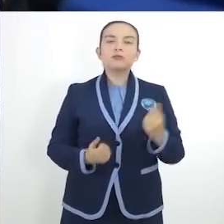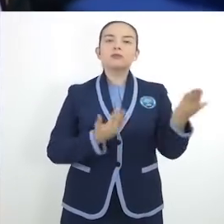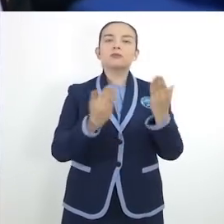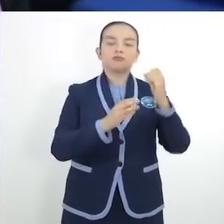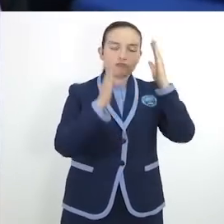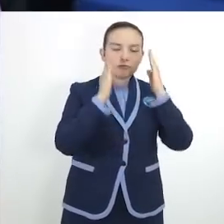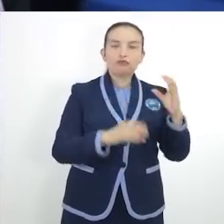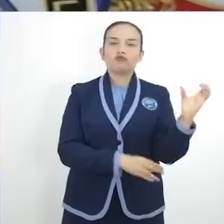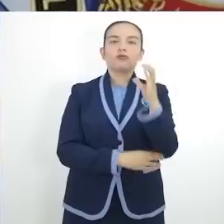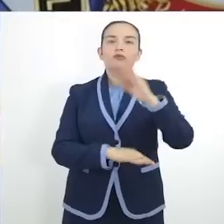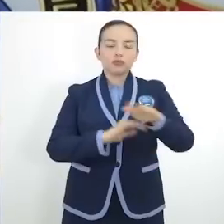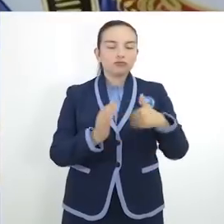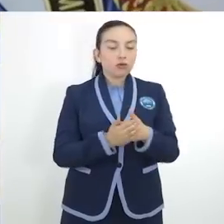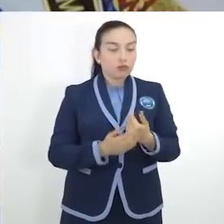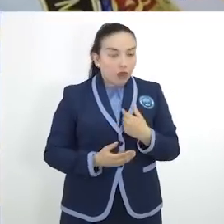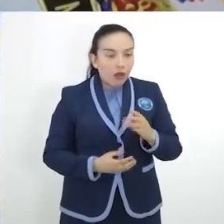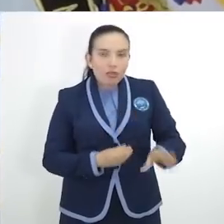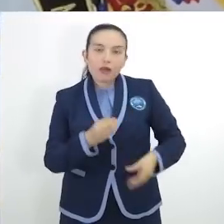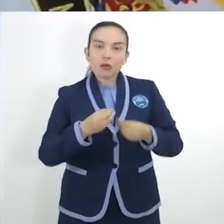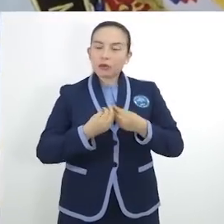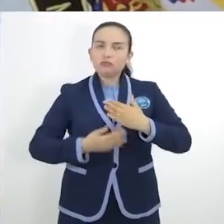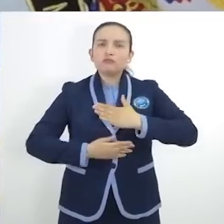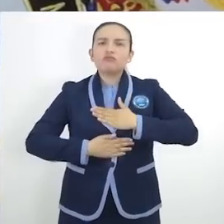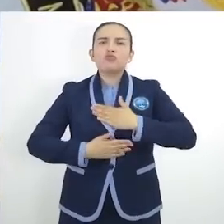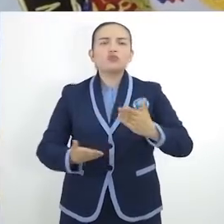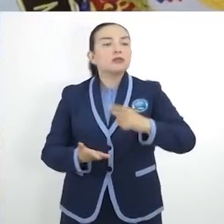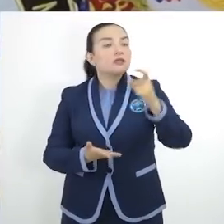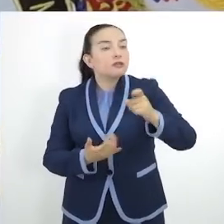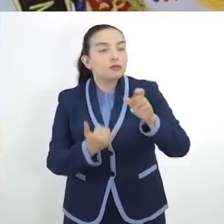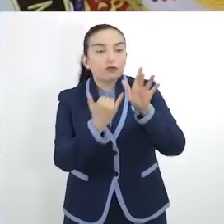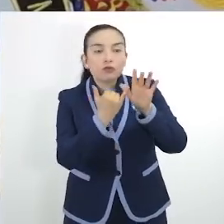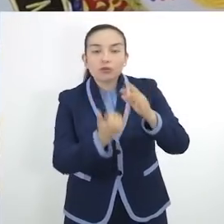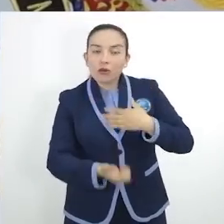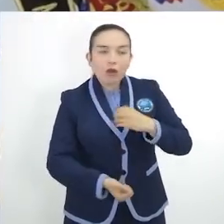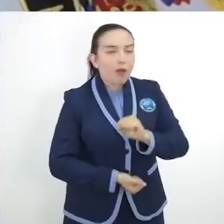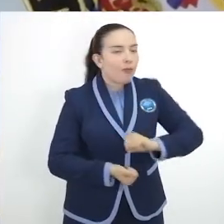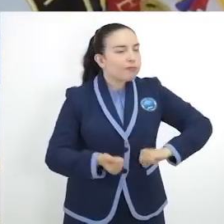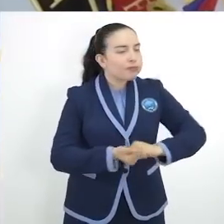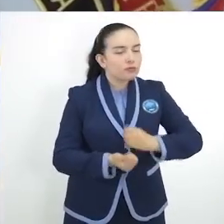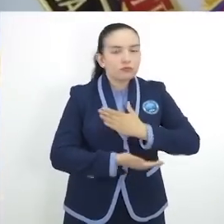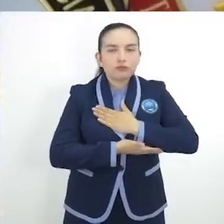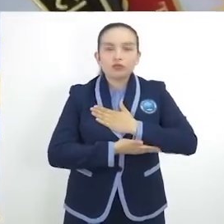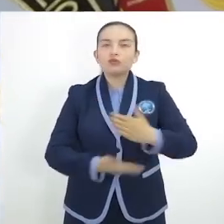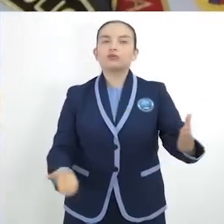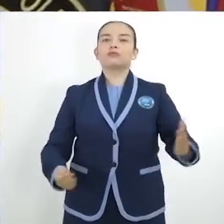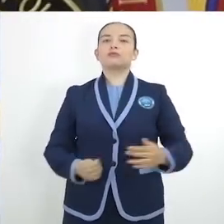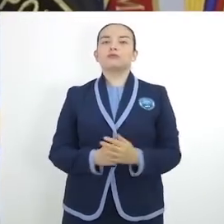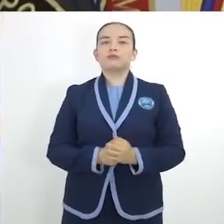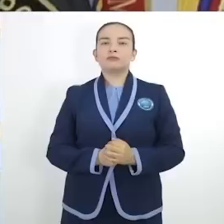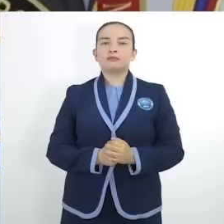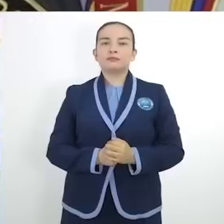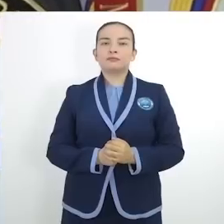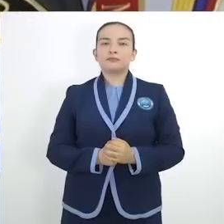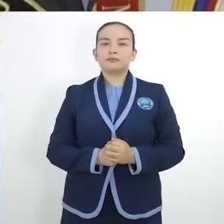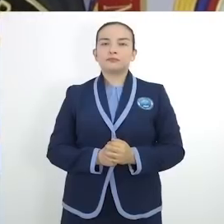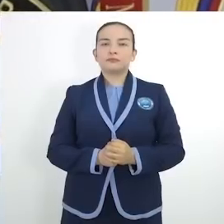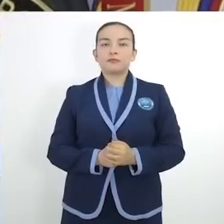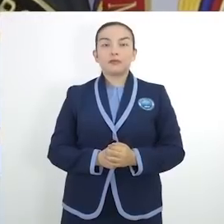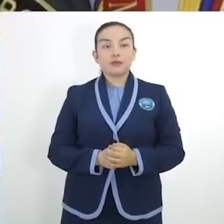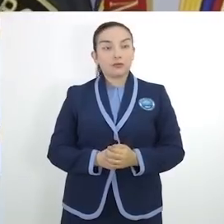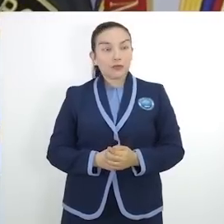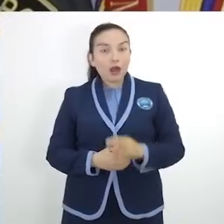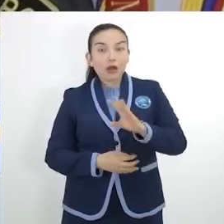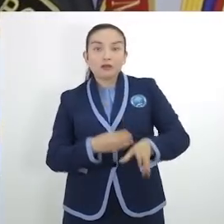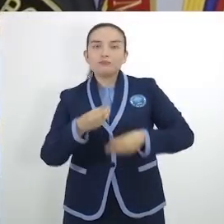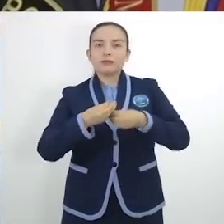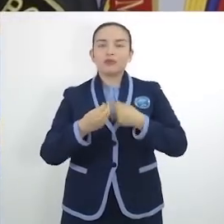consideración y respeto, y así para ponerme a sus enteras disposiciones en el comando del Batallón de Policía Militar número 15. A